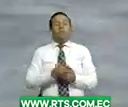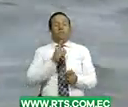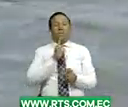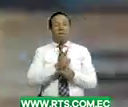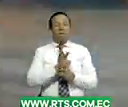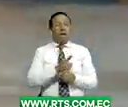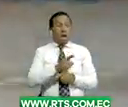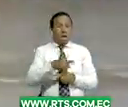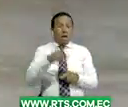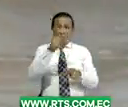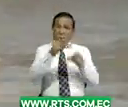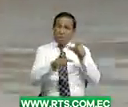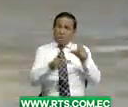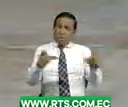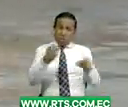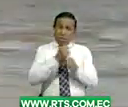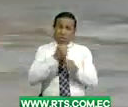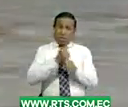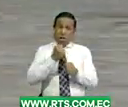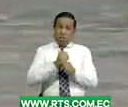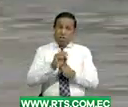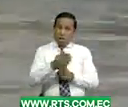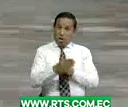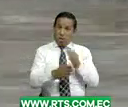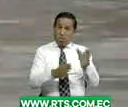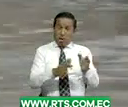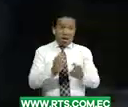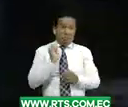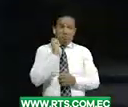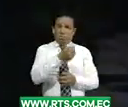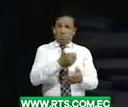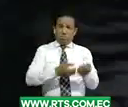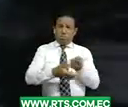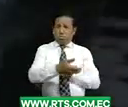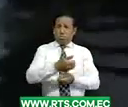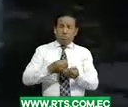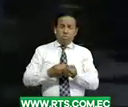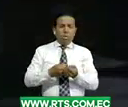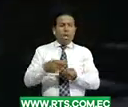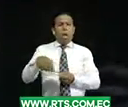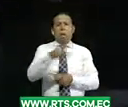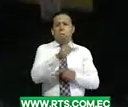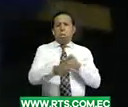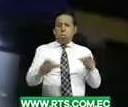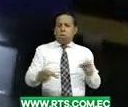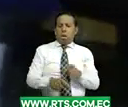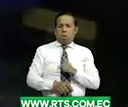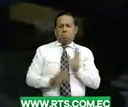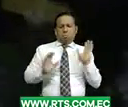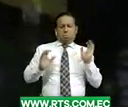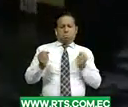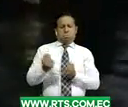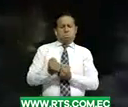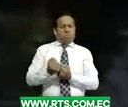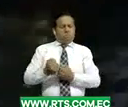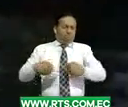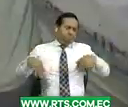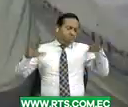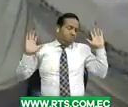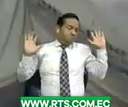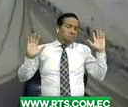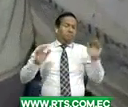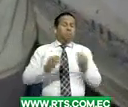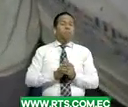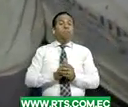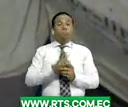de los pescadores en este operativo. Fuimos testigos de las acciones de parte del personal uniformado, quienes revisaban a